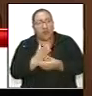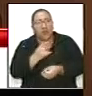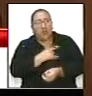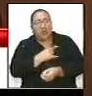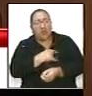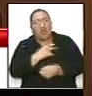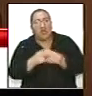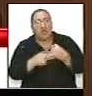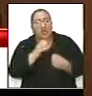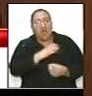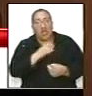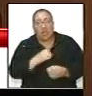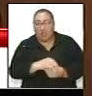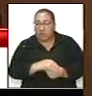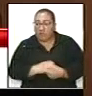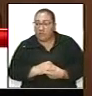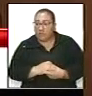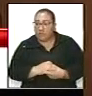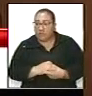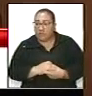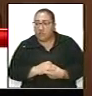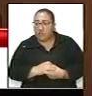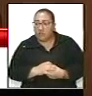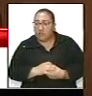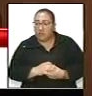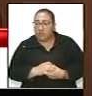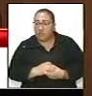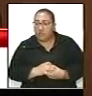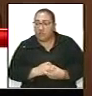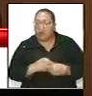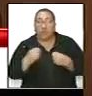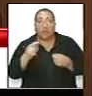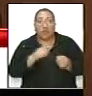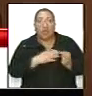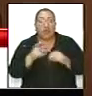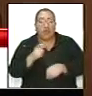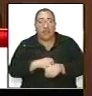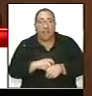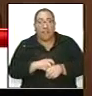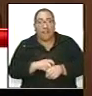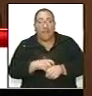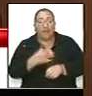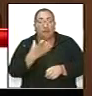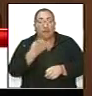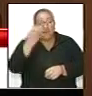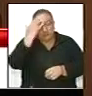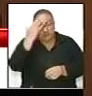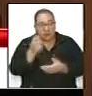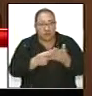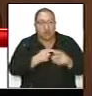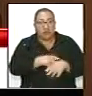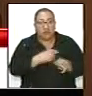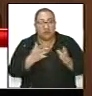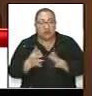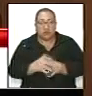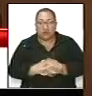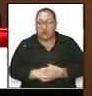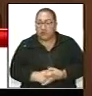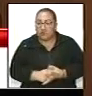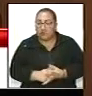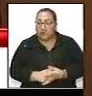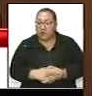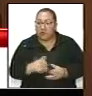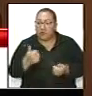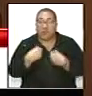Universidad Nacional del Callao y por qué no se licencia esta universidad y en qué etapa está. Son tres etapas, me gustaría saber en qué etapa está y cuáles son los motivos por los